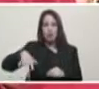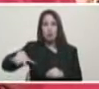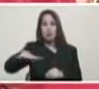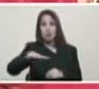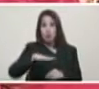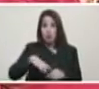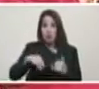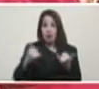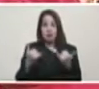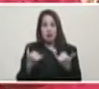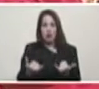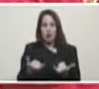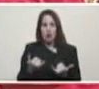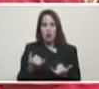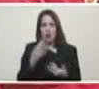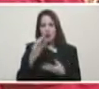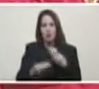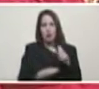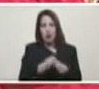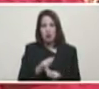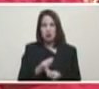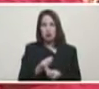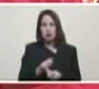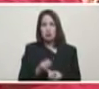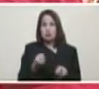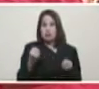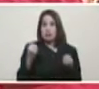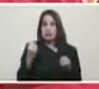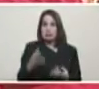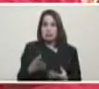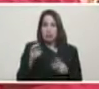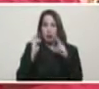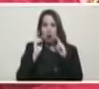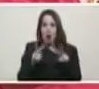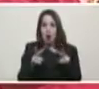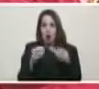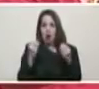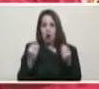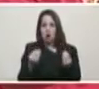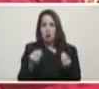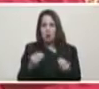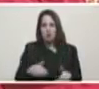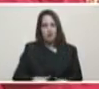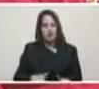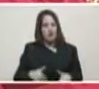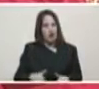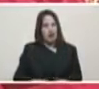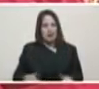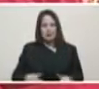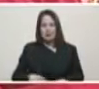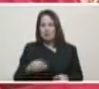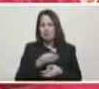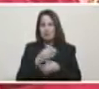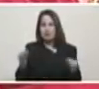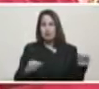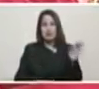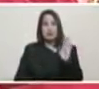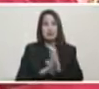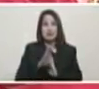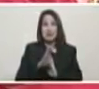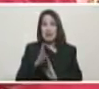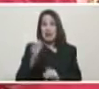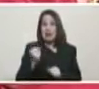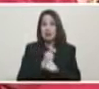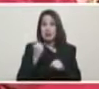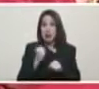hasta la fecha hemos sido veedores del esfuerzo extraordinario realizado por el gobierno